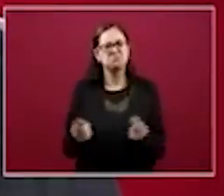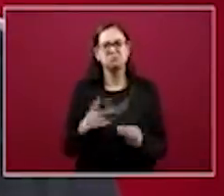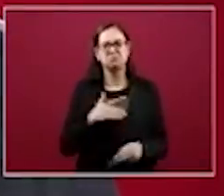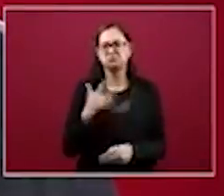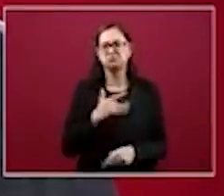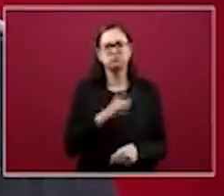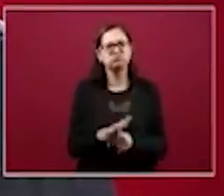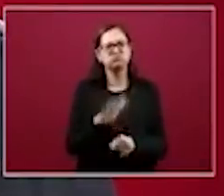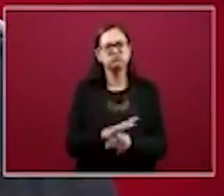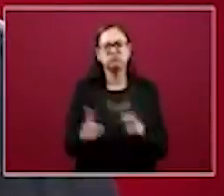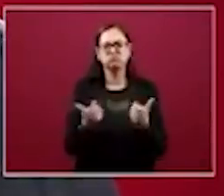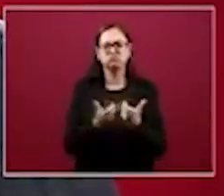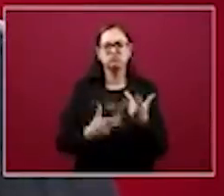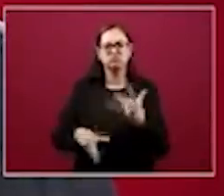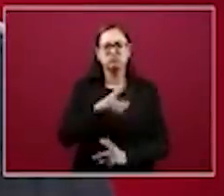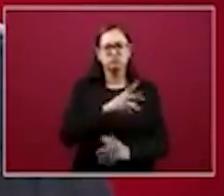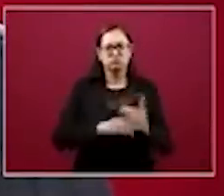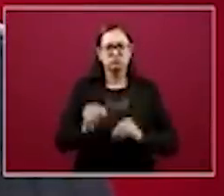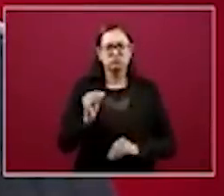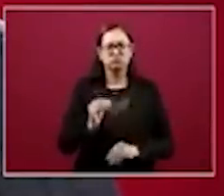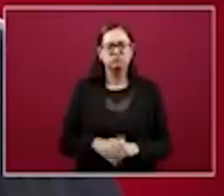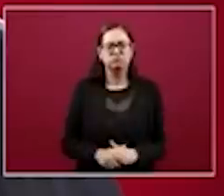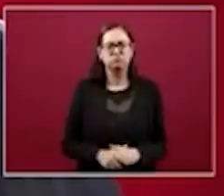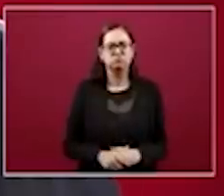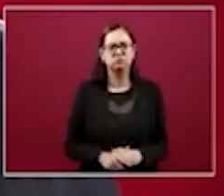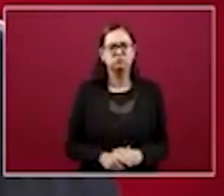de financiamiento. Hay